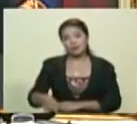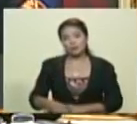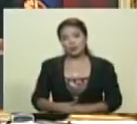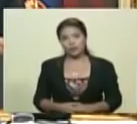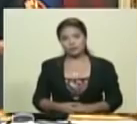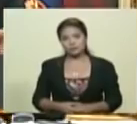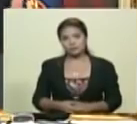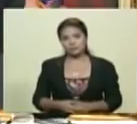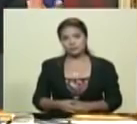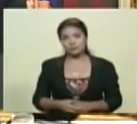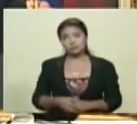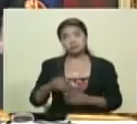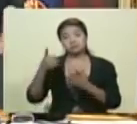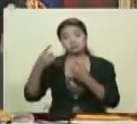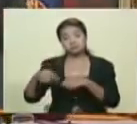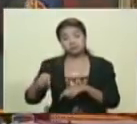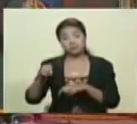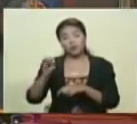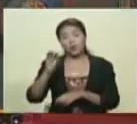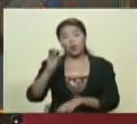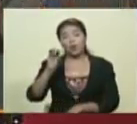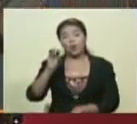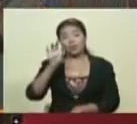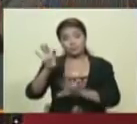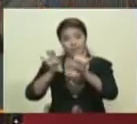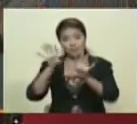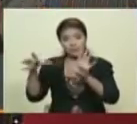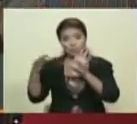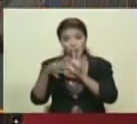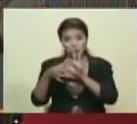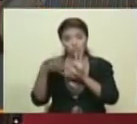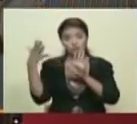acuerdo a Naciones Unidas y los estudios que tiene sobre constituyente.